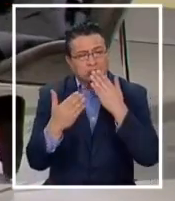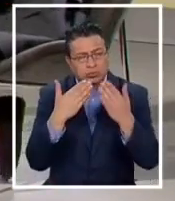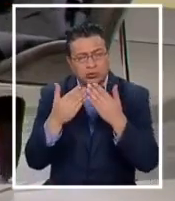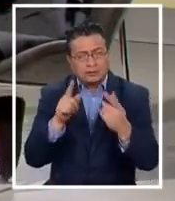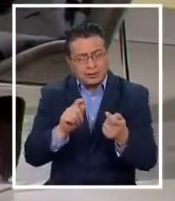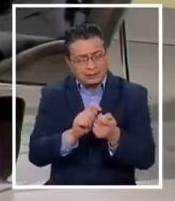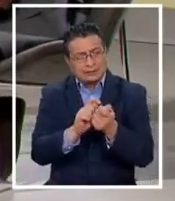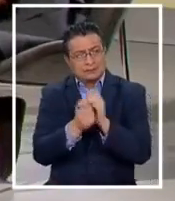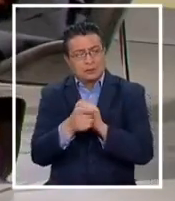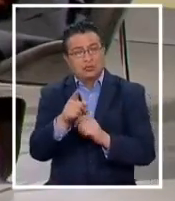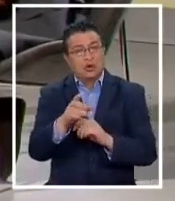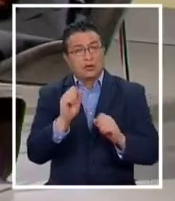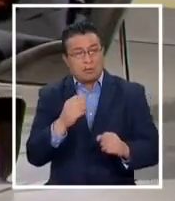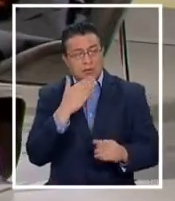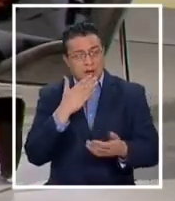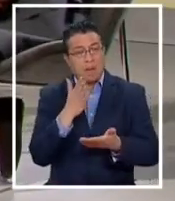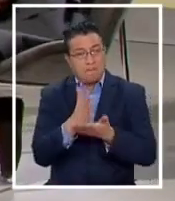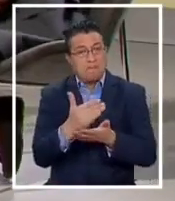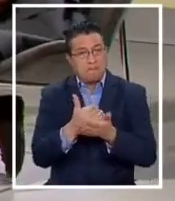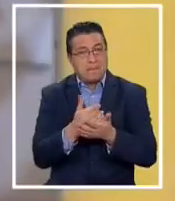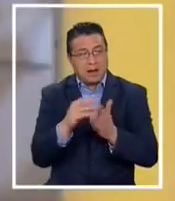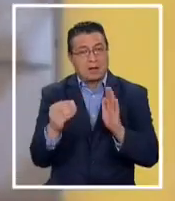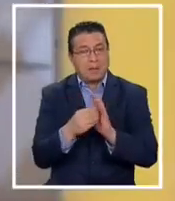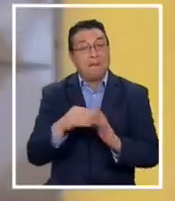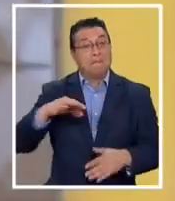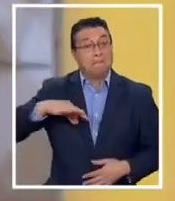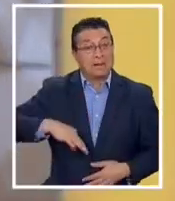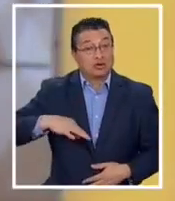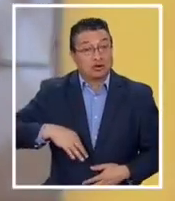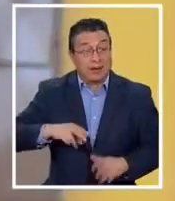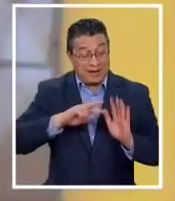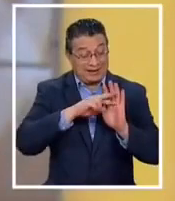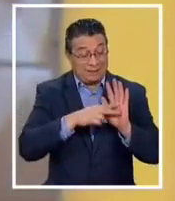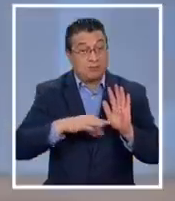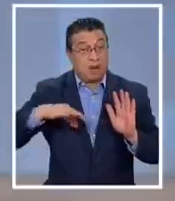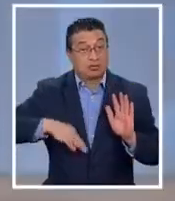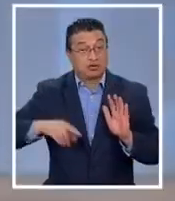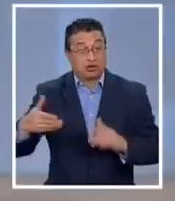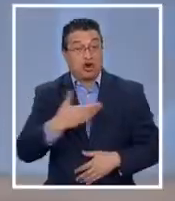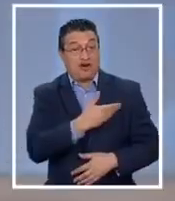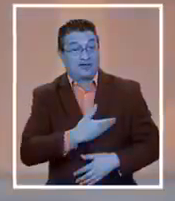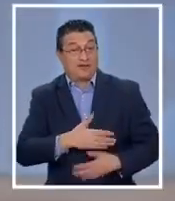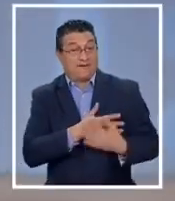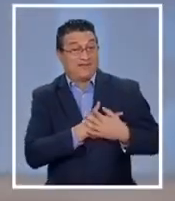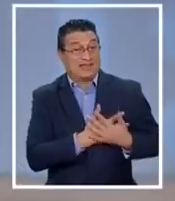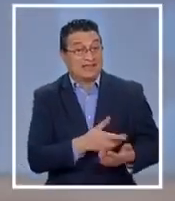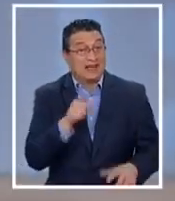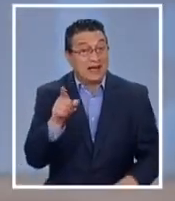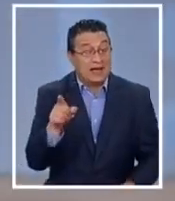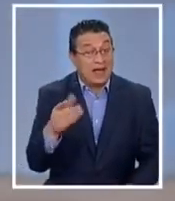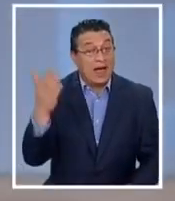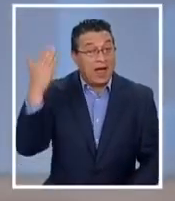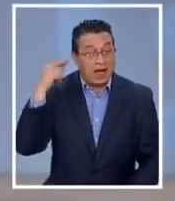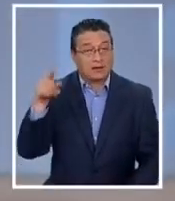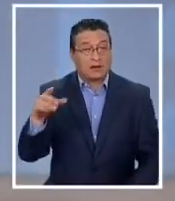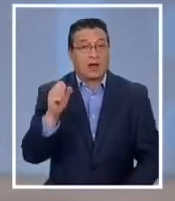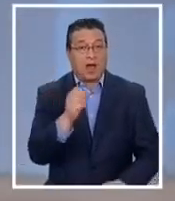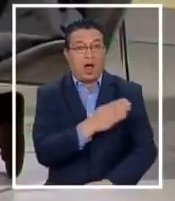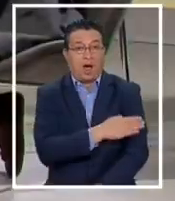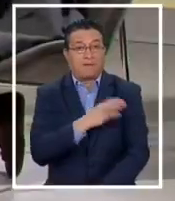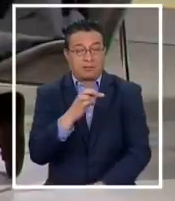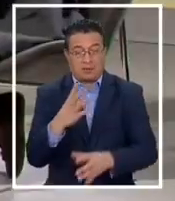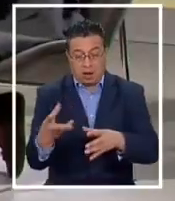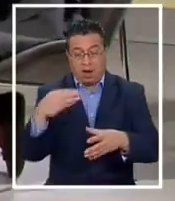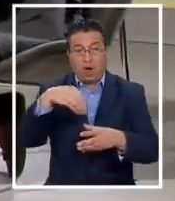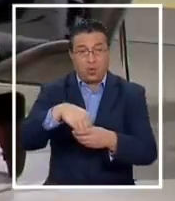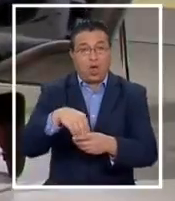esa transformación entre también los planes en pensiones porque la reforma de pensiones que plantea al gobierno representaba chile todas las afp adentro